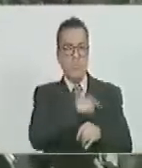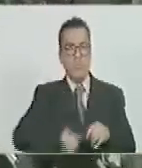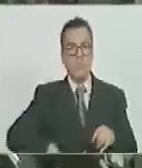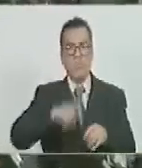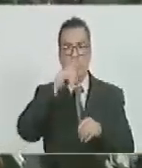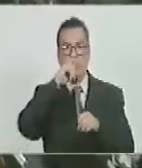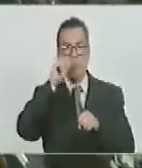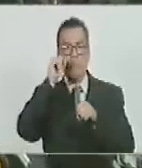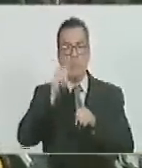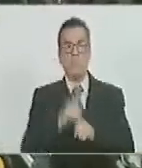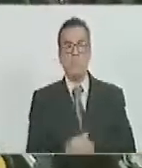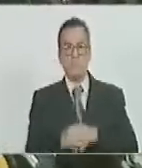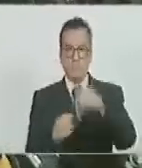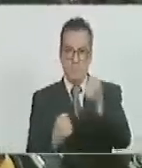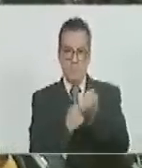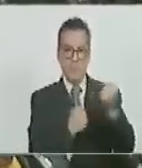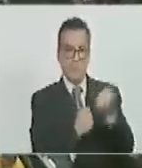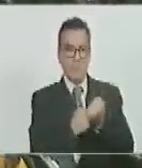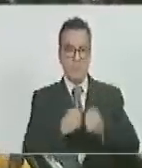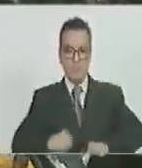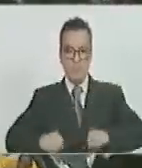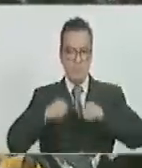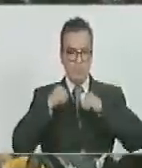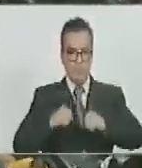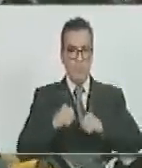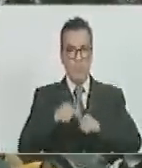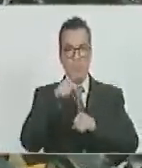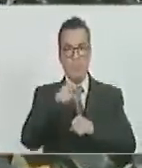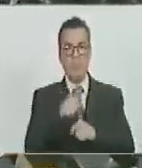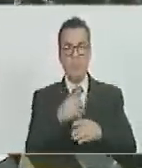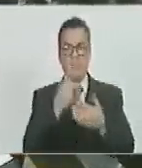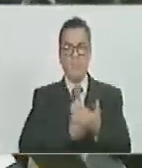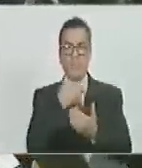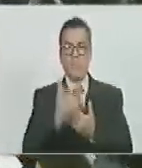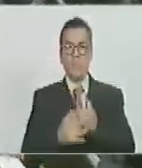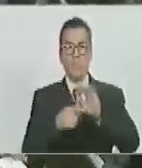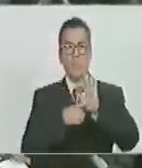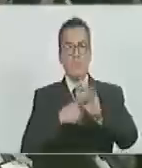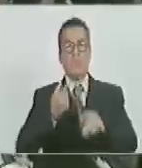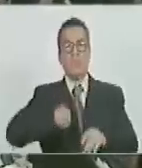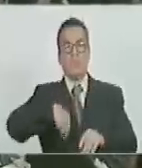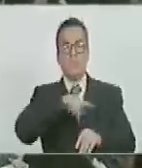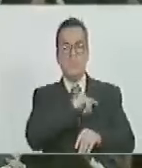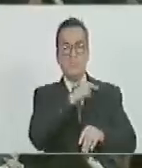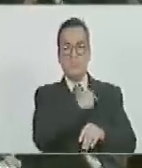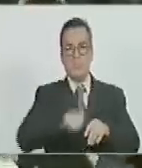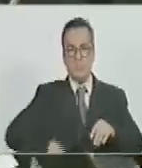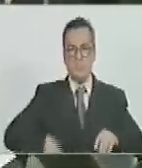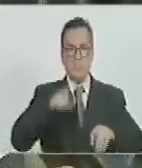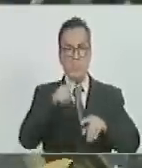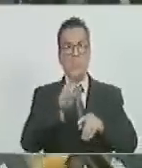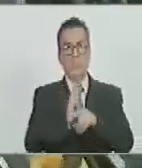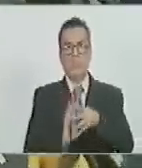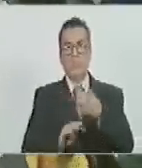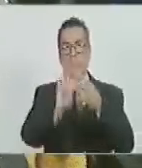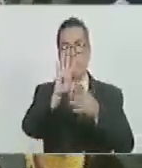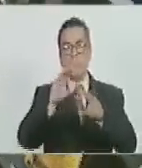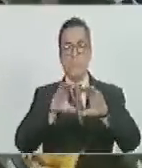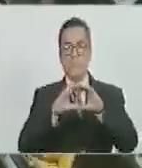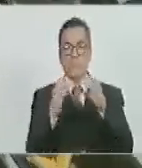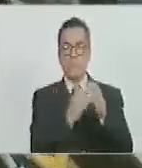Nicolás Maduro, y que apoyamos contundentemente ese plan que ha presentado nuestro presidente ante la cuarta